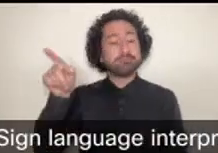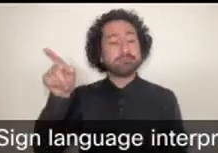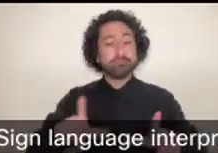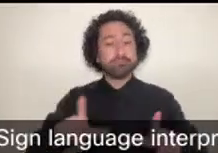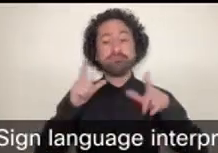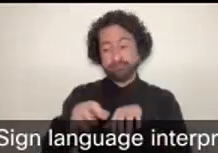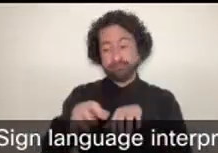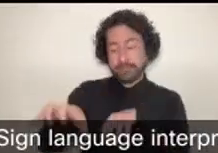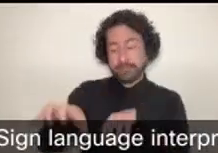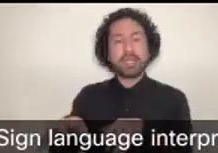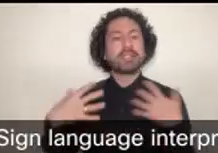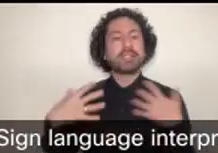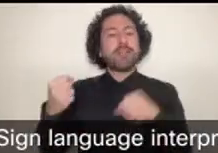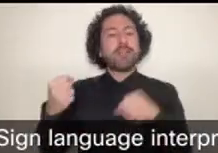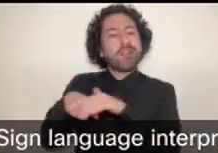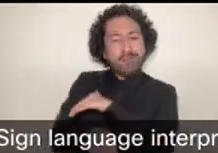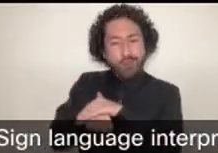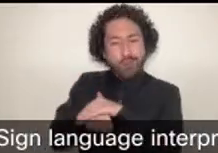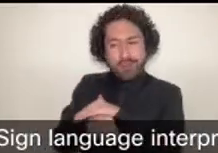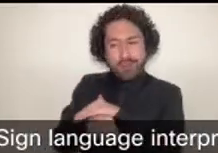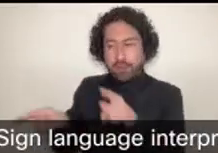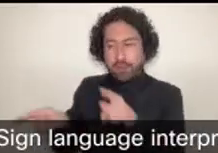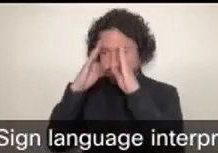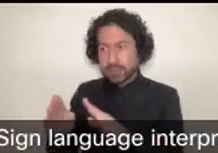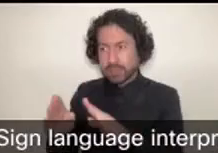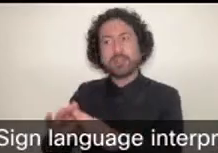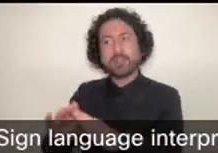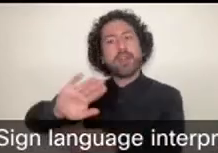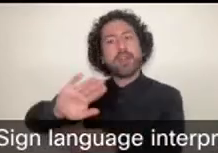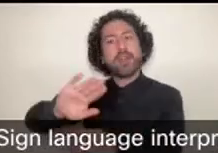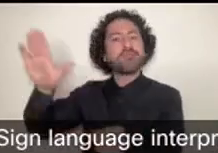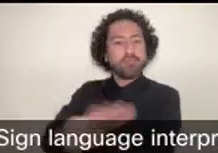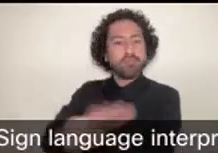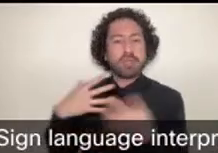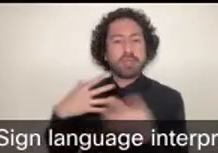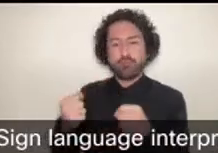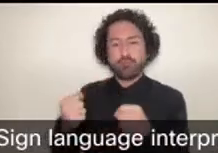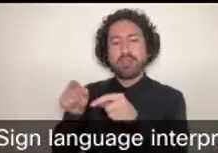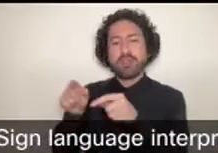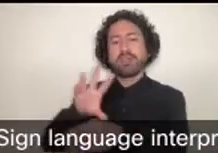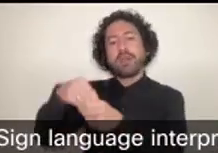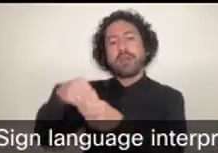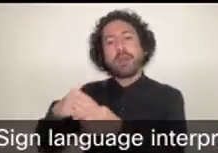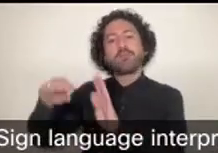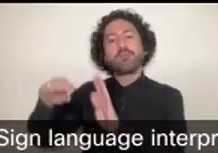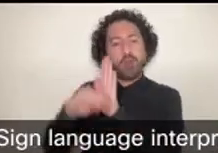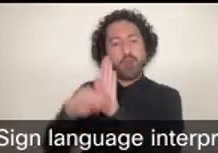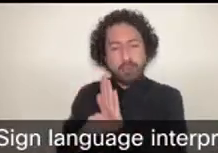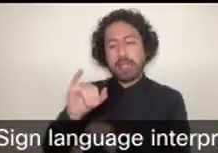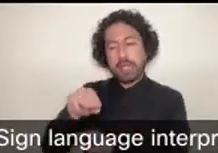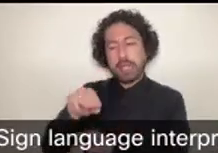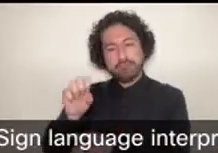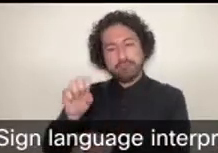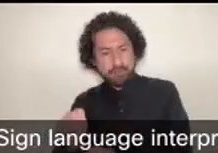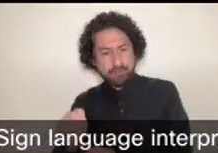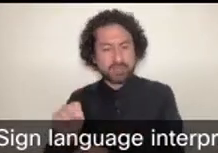Salud Reproductiva en la Coordinación de Atención Integral a la Salud de la unidad del programa del IMSS Bienestar en el Instituto Mexicano